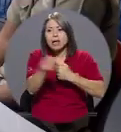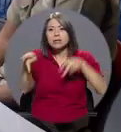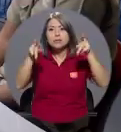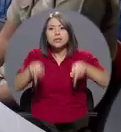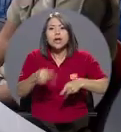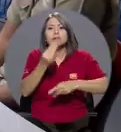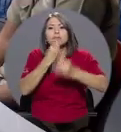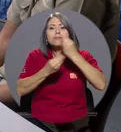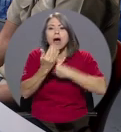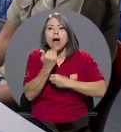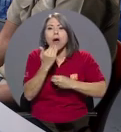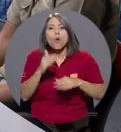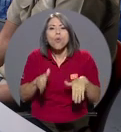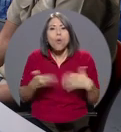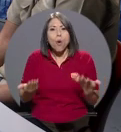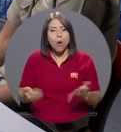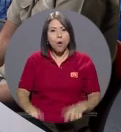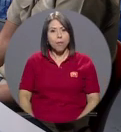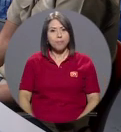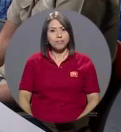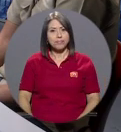vamos a alimentar a esas personas.